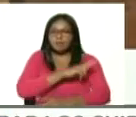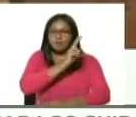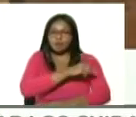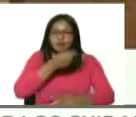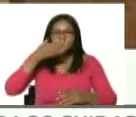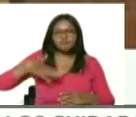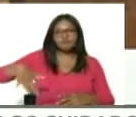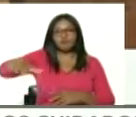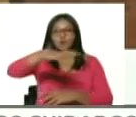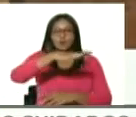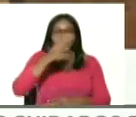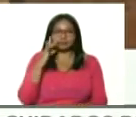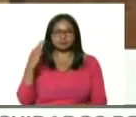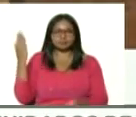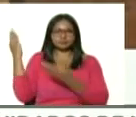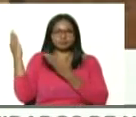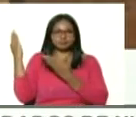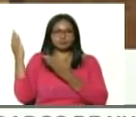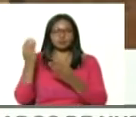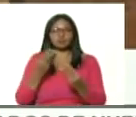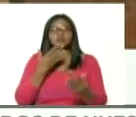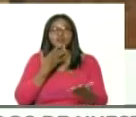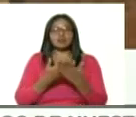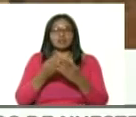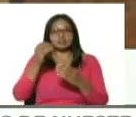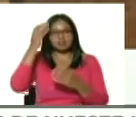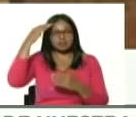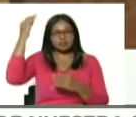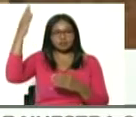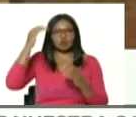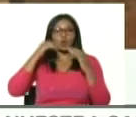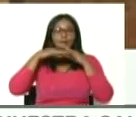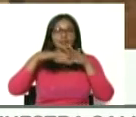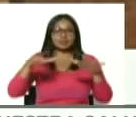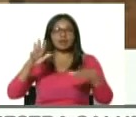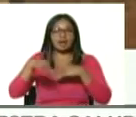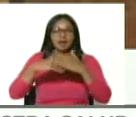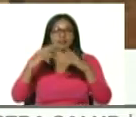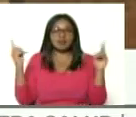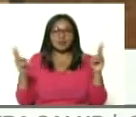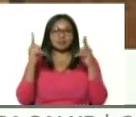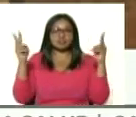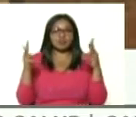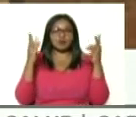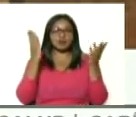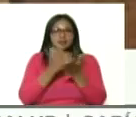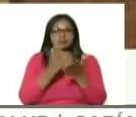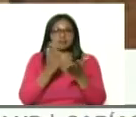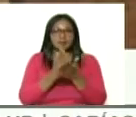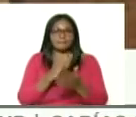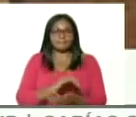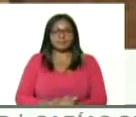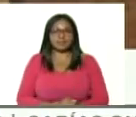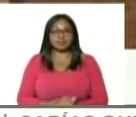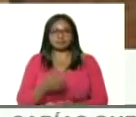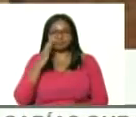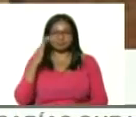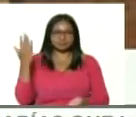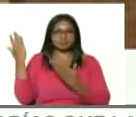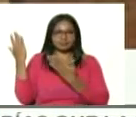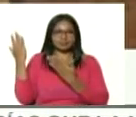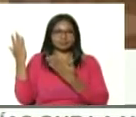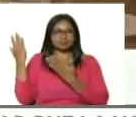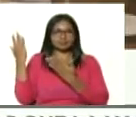popular. Adelante, muchas gracias. Que Dios los bendiga. Hasta la victoria siempre. Adelante,